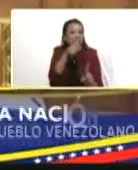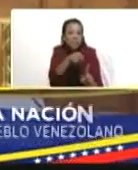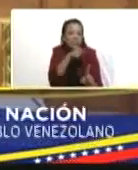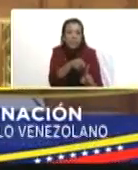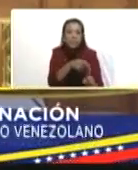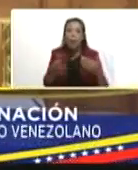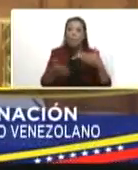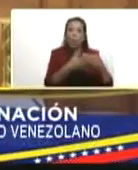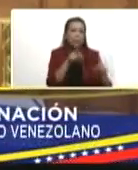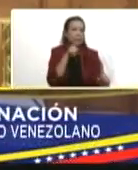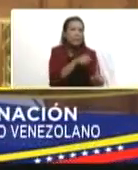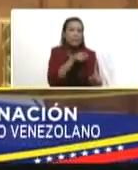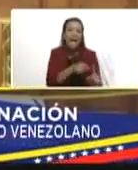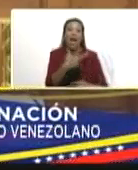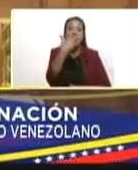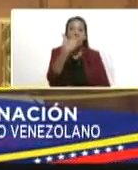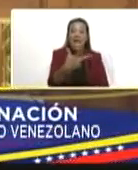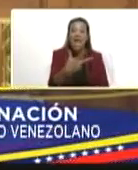bloqueo